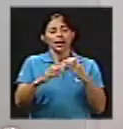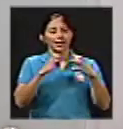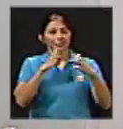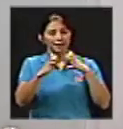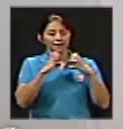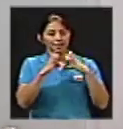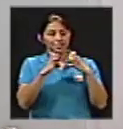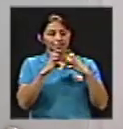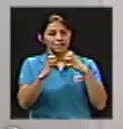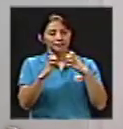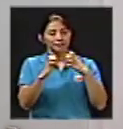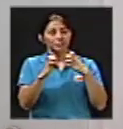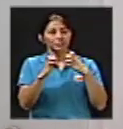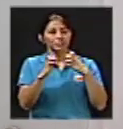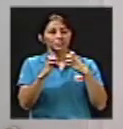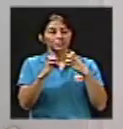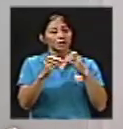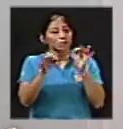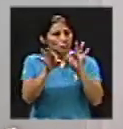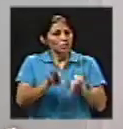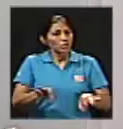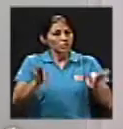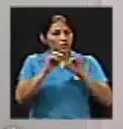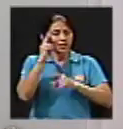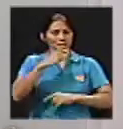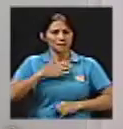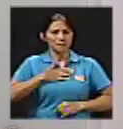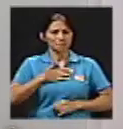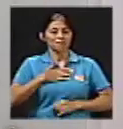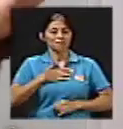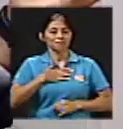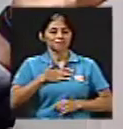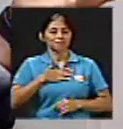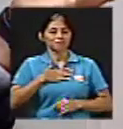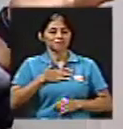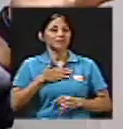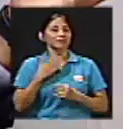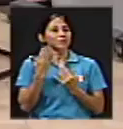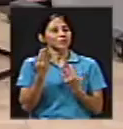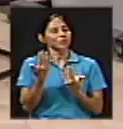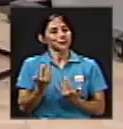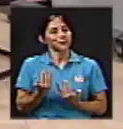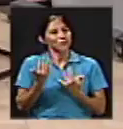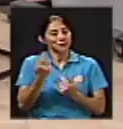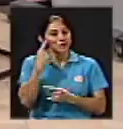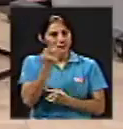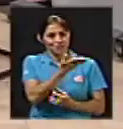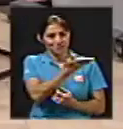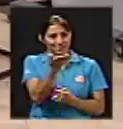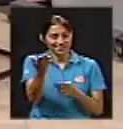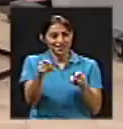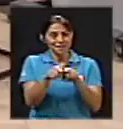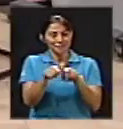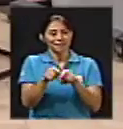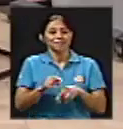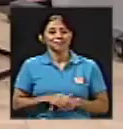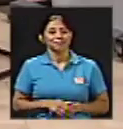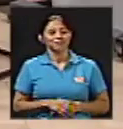entrevista, muy importante para mí, y espero que ustedes, amigas y amigos, lo